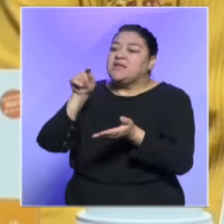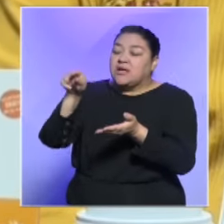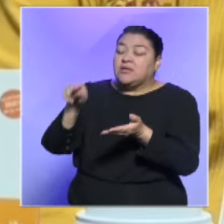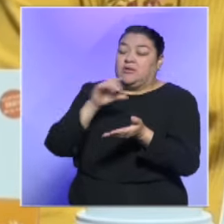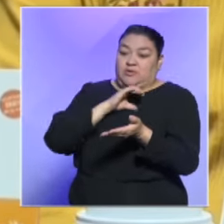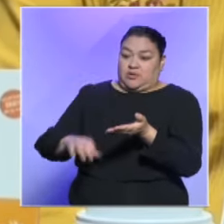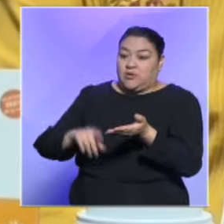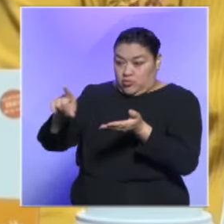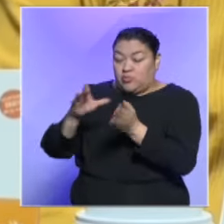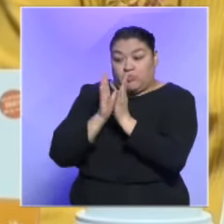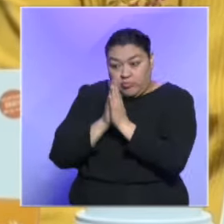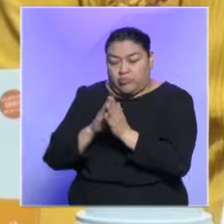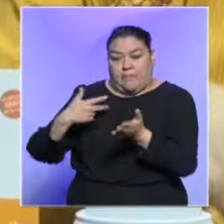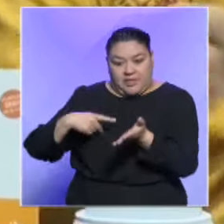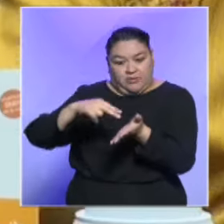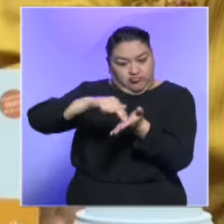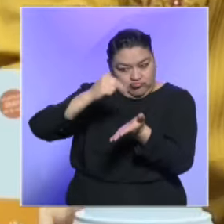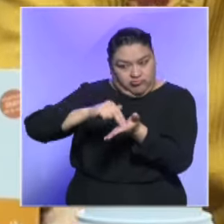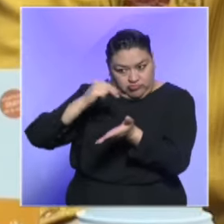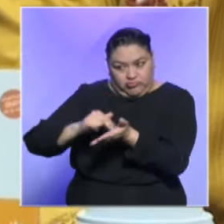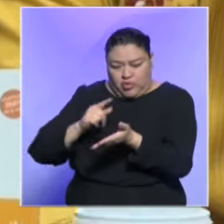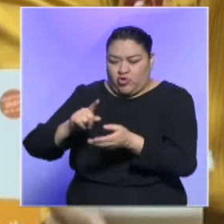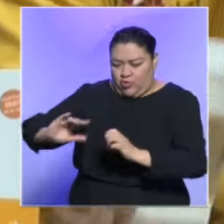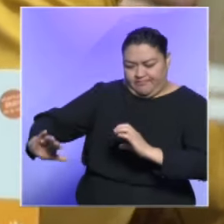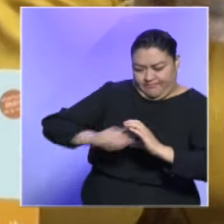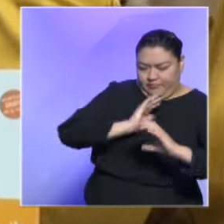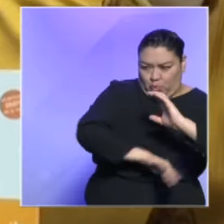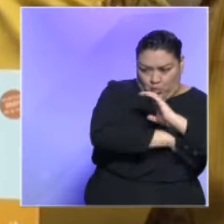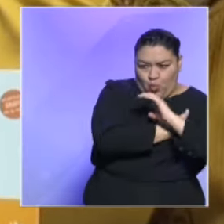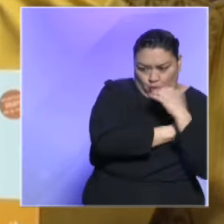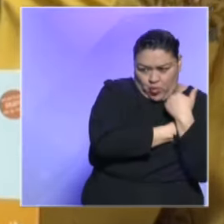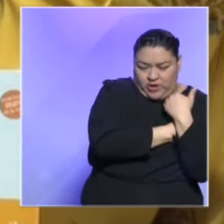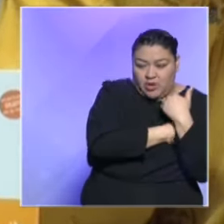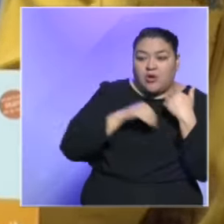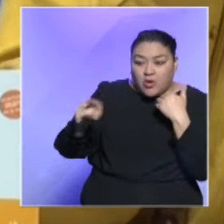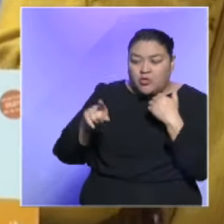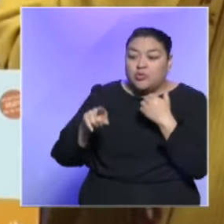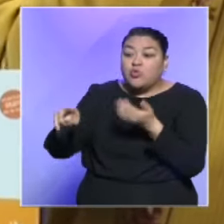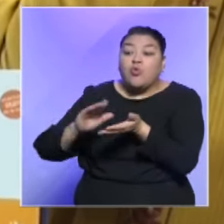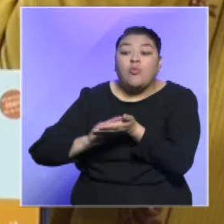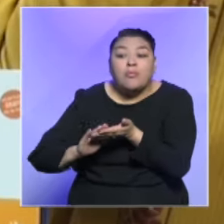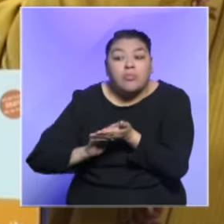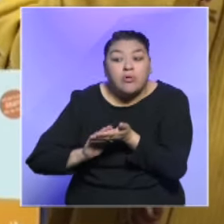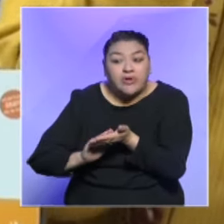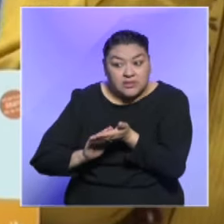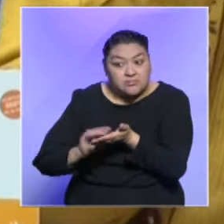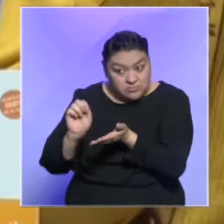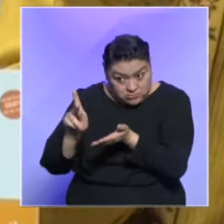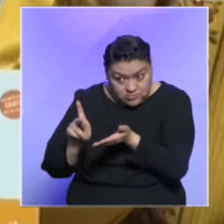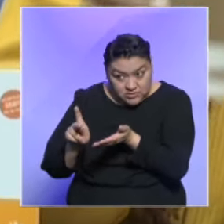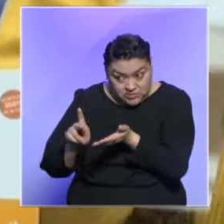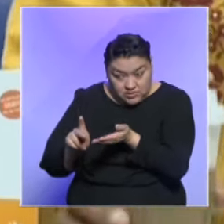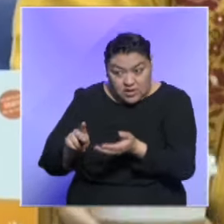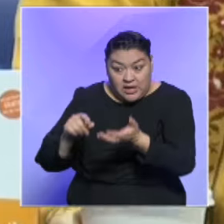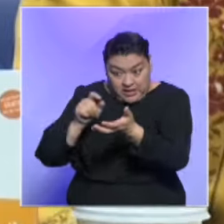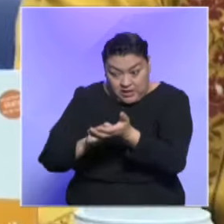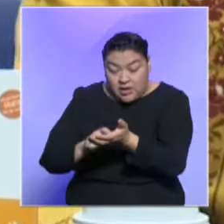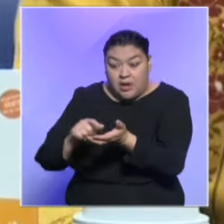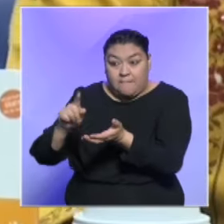independiente, obtén el apoyo, yo lo recibo, y tú tienes que eliminarlo de tu dispositivo donde lo hayas